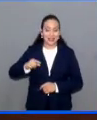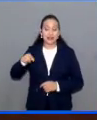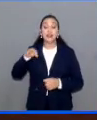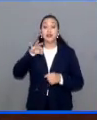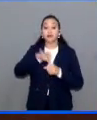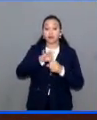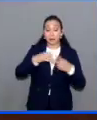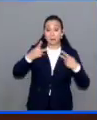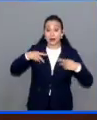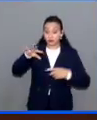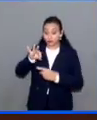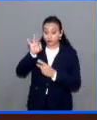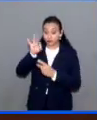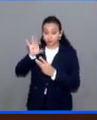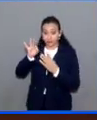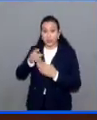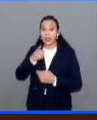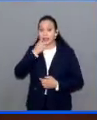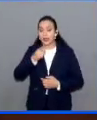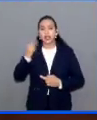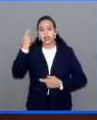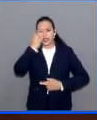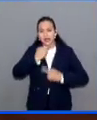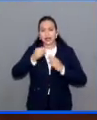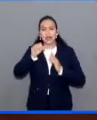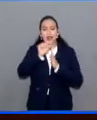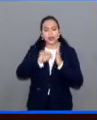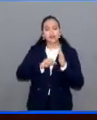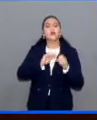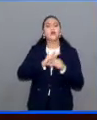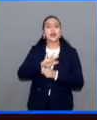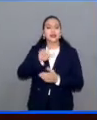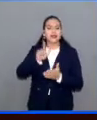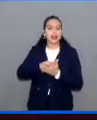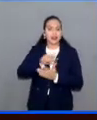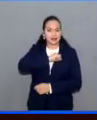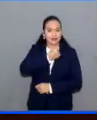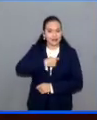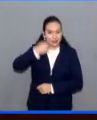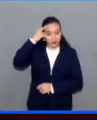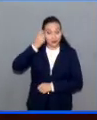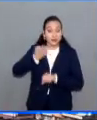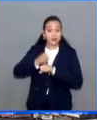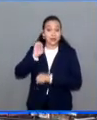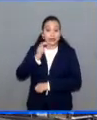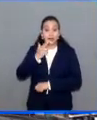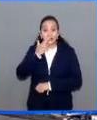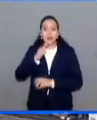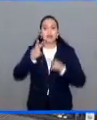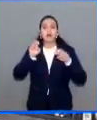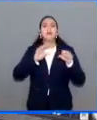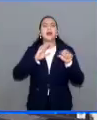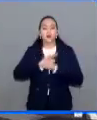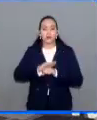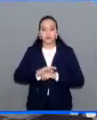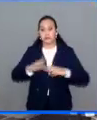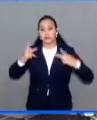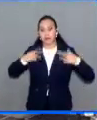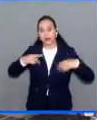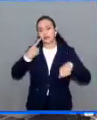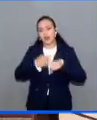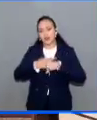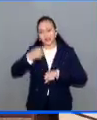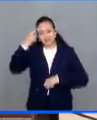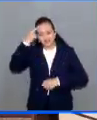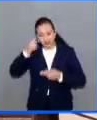invalidó por mayoría de votos artículos de la Ley de Salud Mental de Chihuahua relativos a personas con trastornos mentales, tendencias